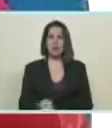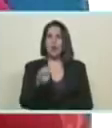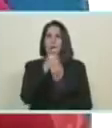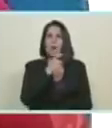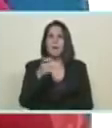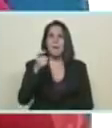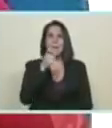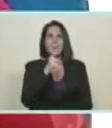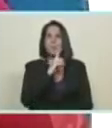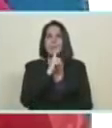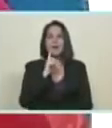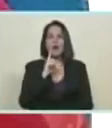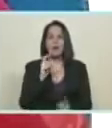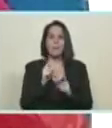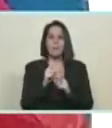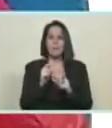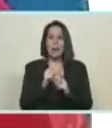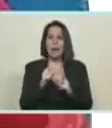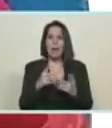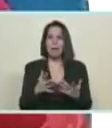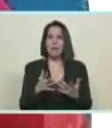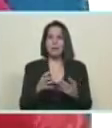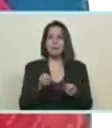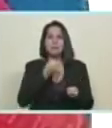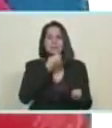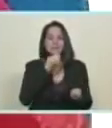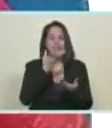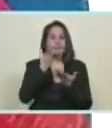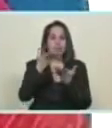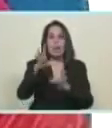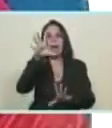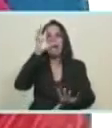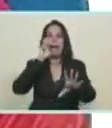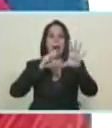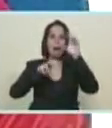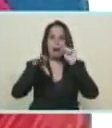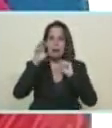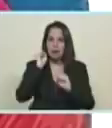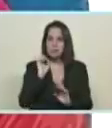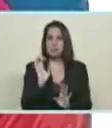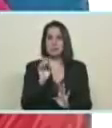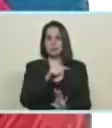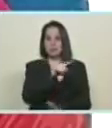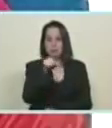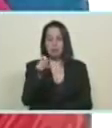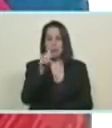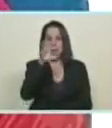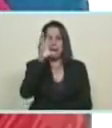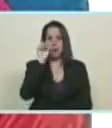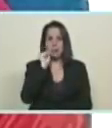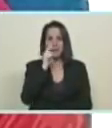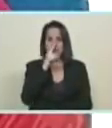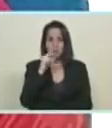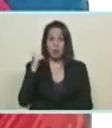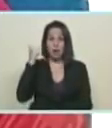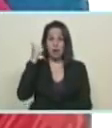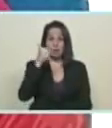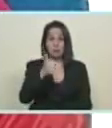buscando las mejores palabras para que se me entienda bien. En el transcurso de estos años,